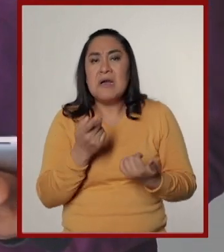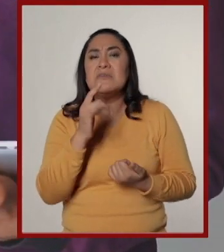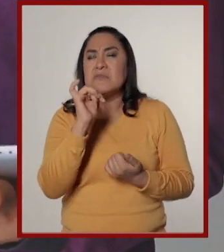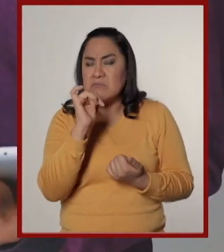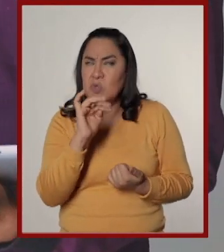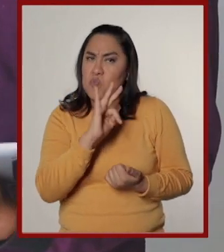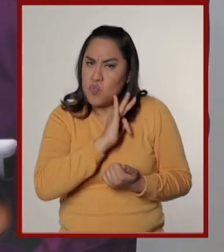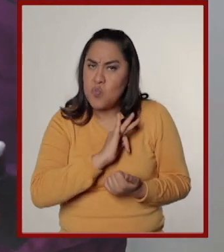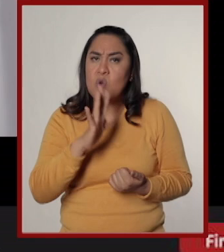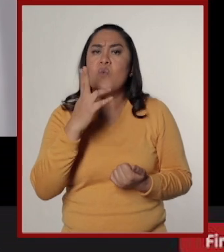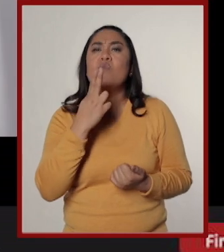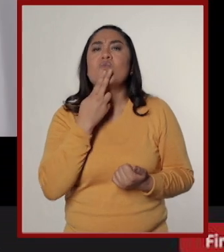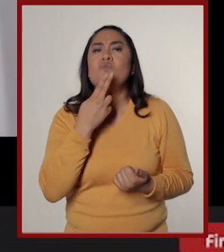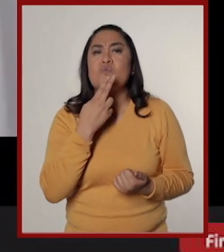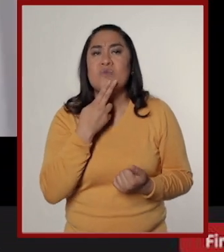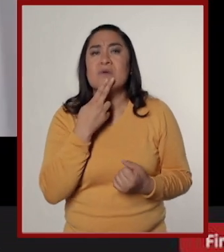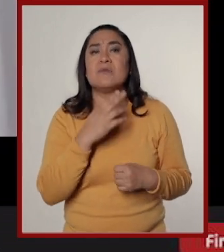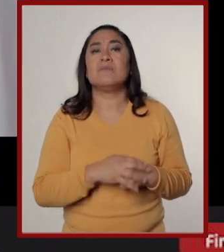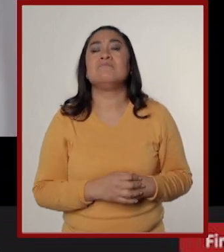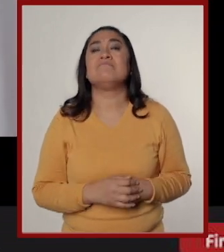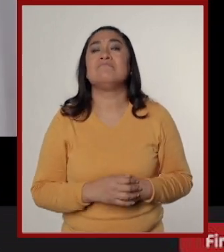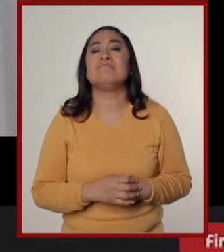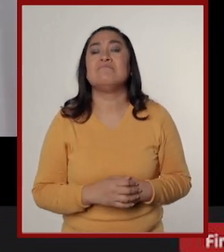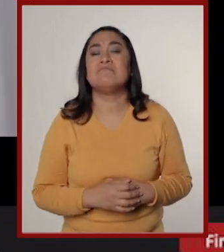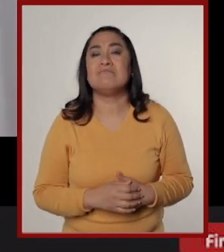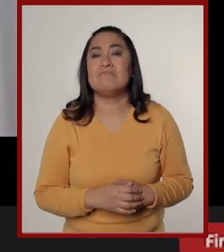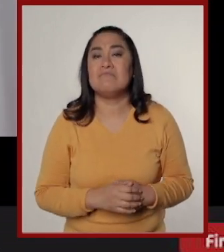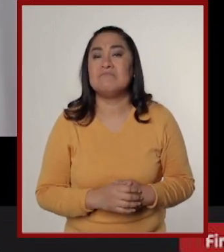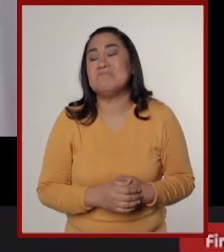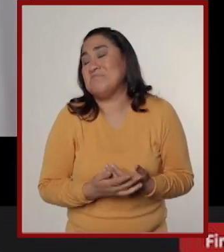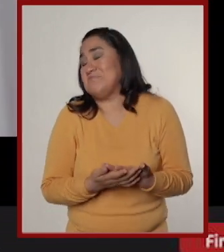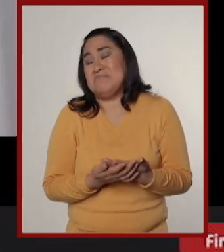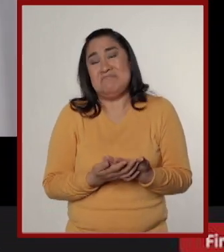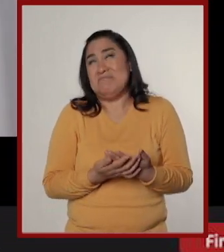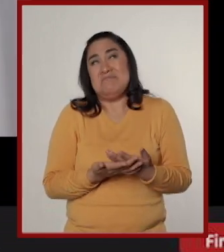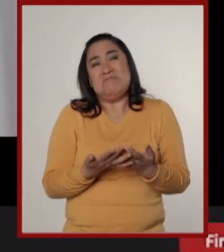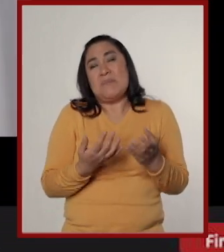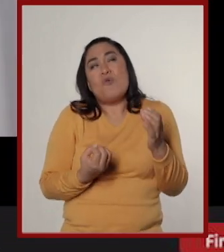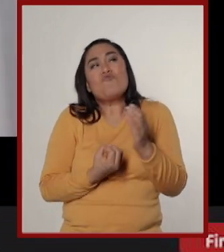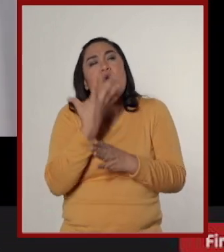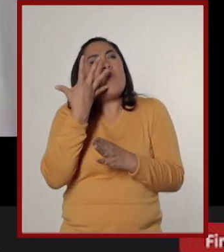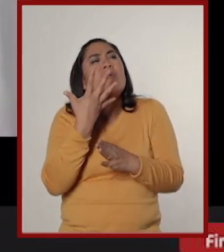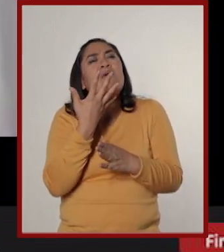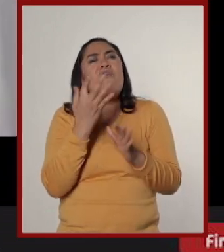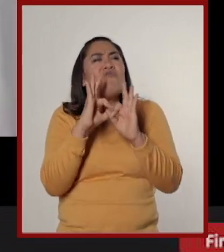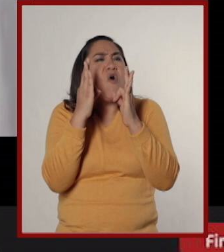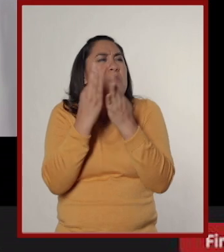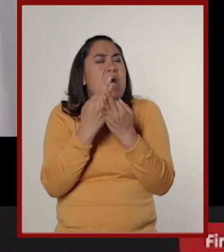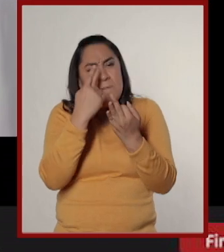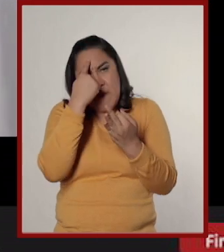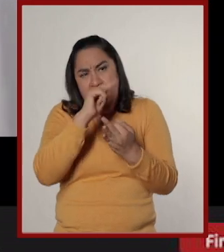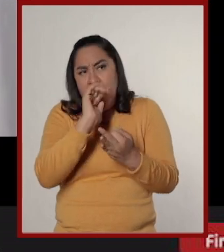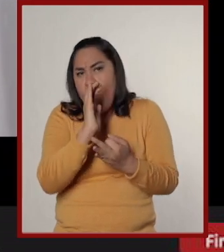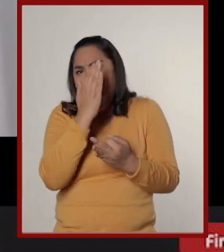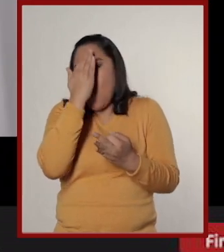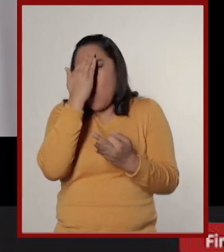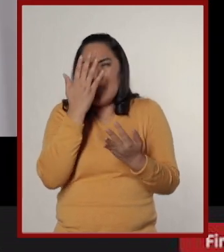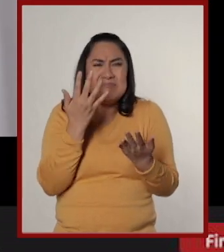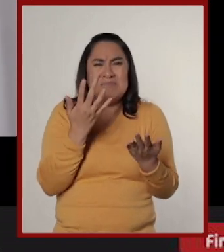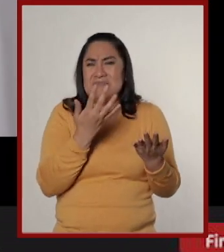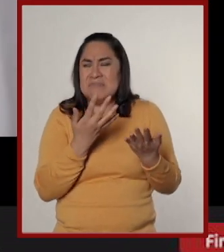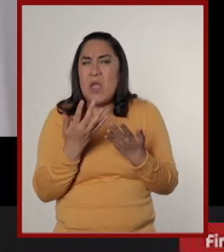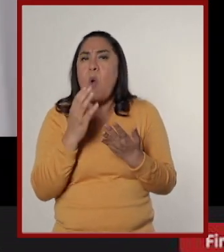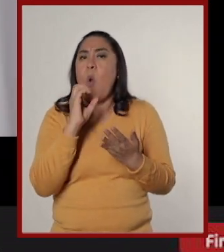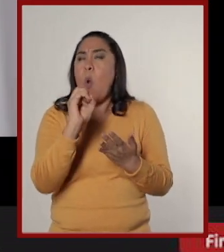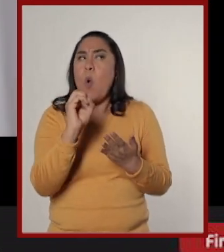otra forma más directa que no sea por mail o por carta o lo que fuera, ¿no? Esta posibilidad de tener grupos de